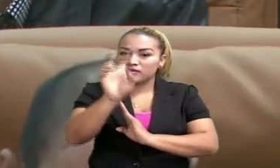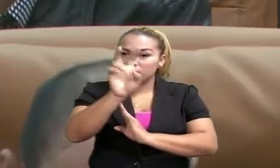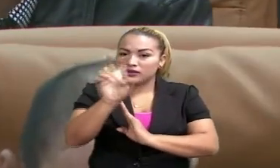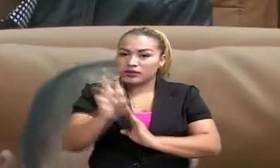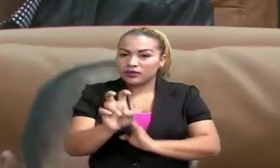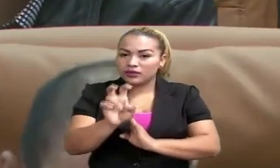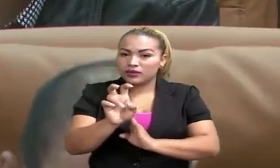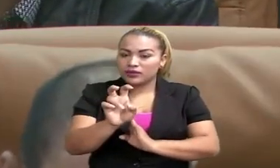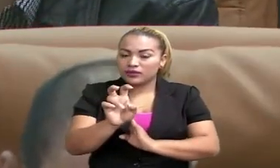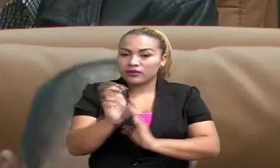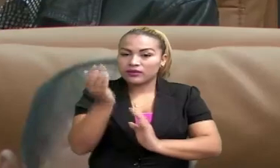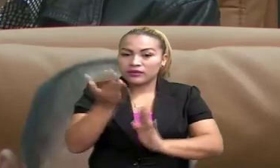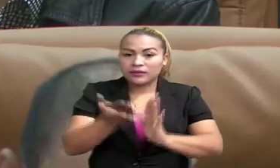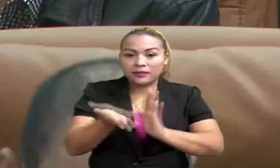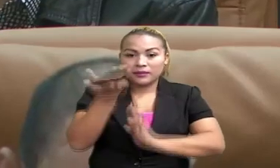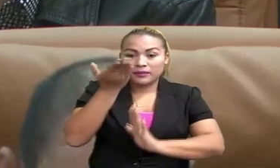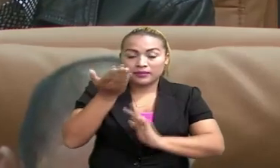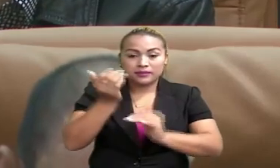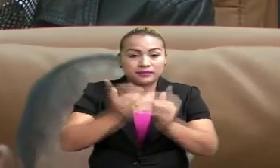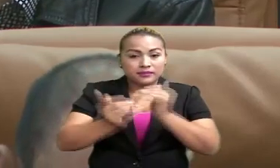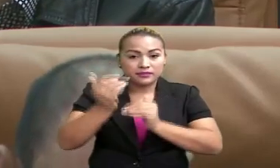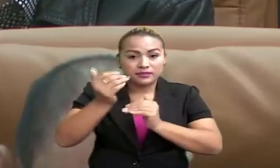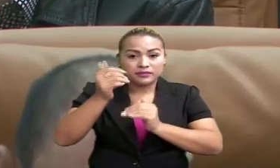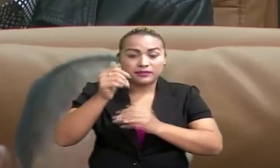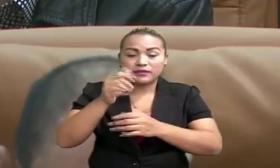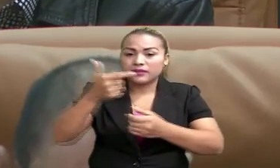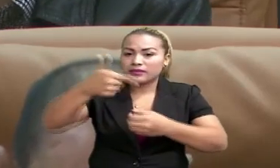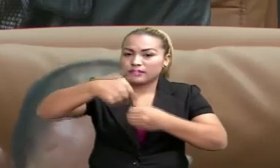galón de combustible.